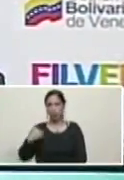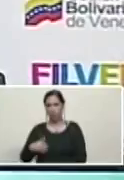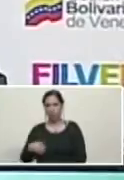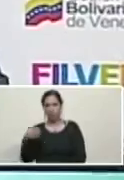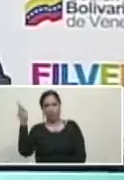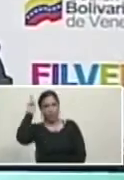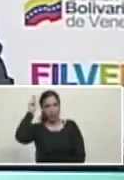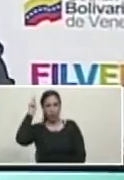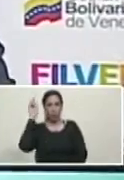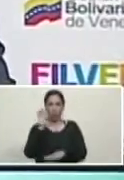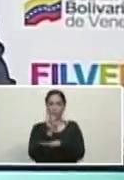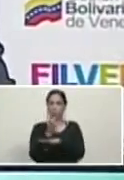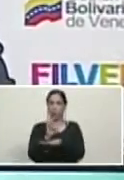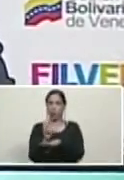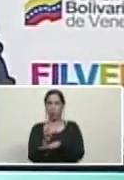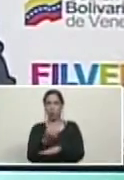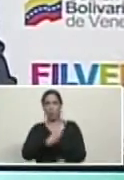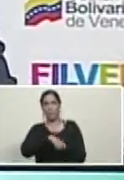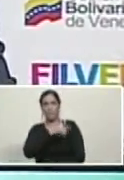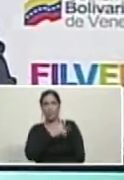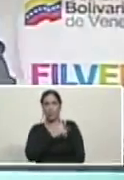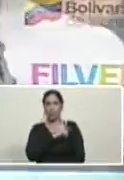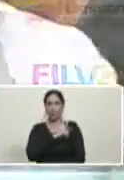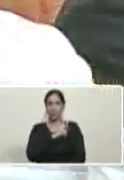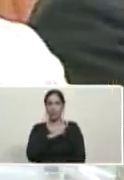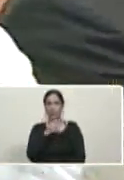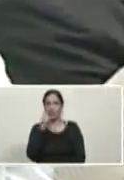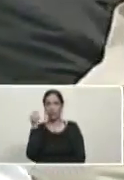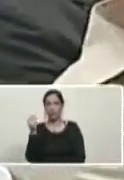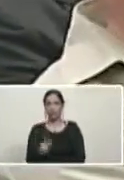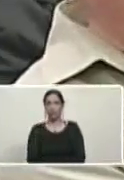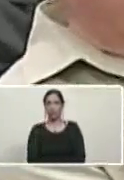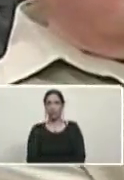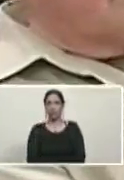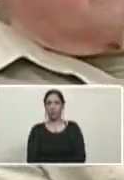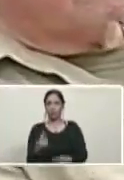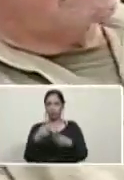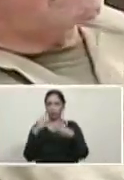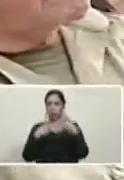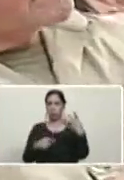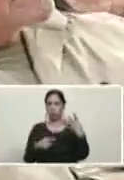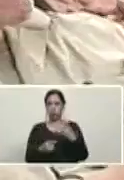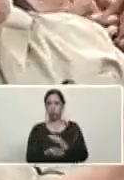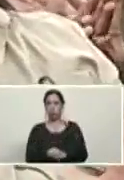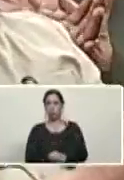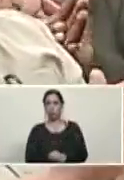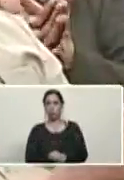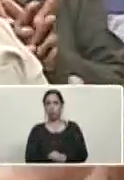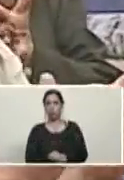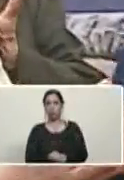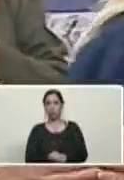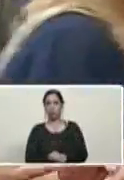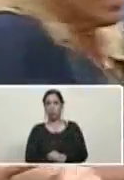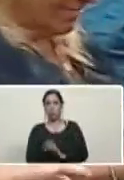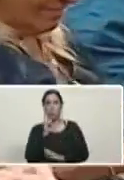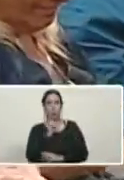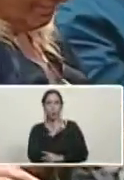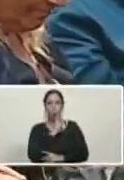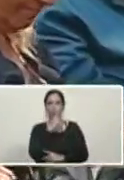Francia. Geraldina Colotti, querida amiga, Luis Bilbao, José Manuel